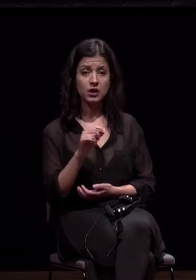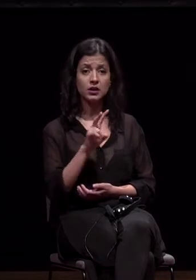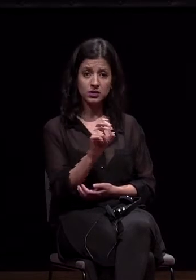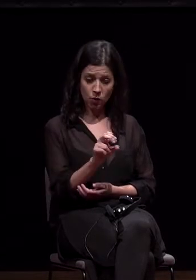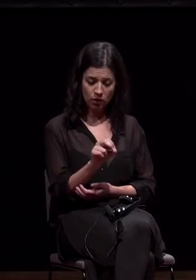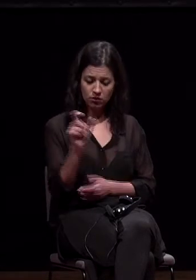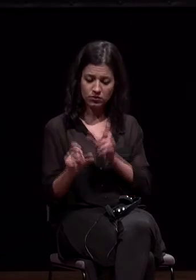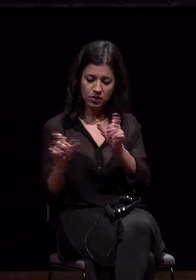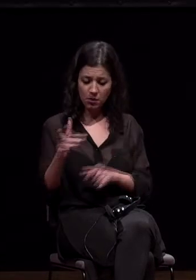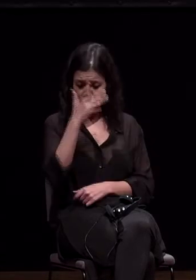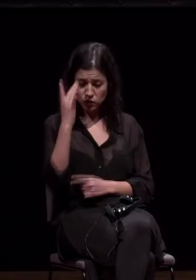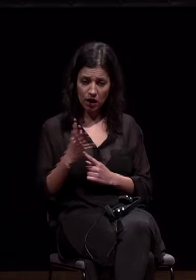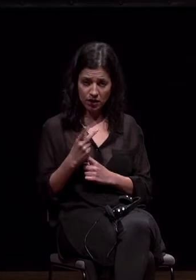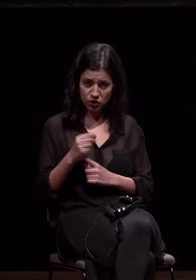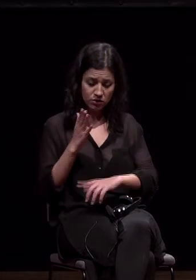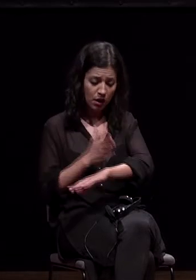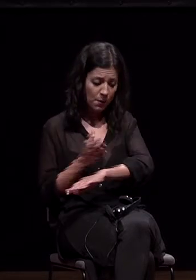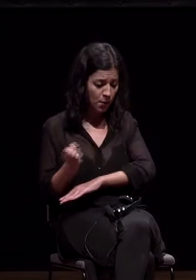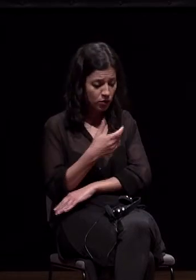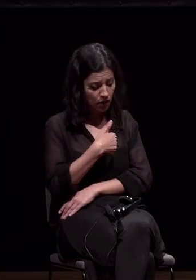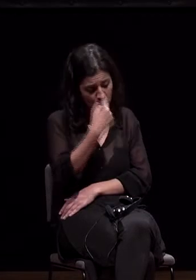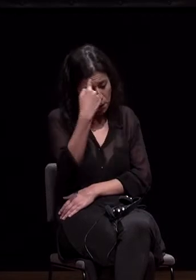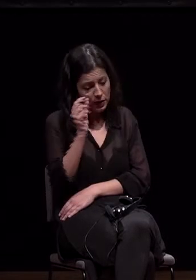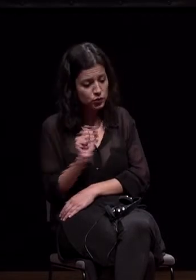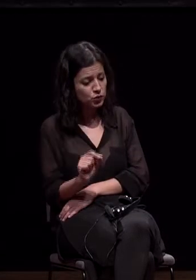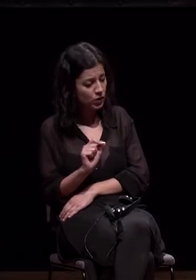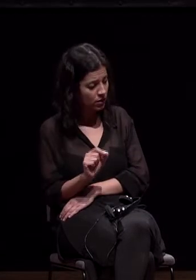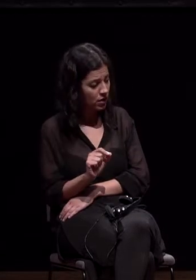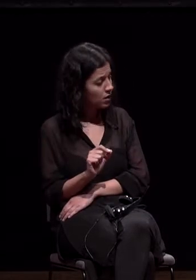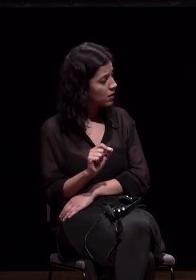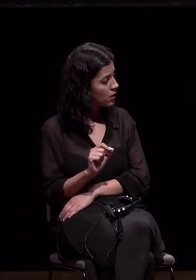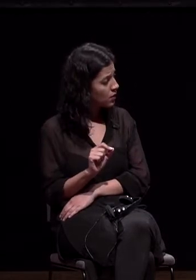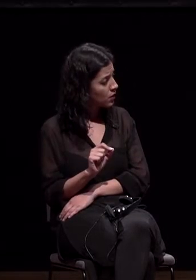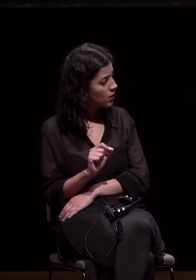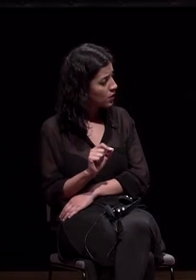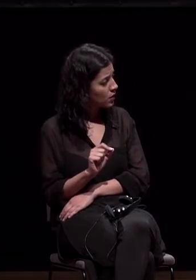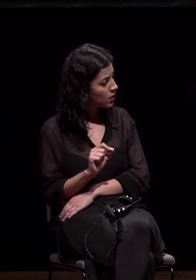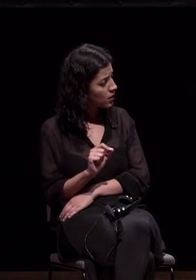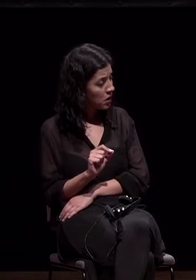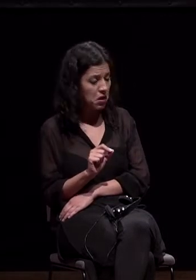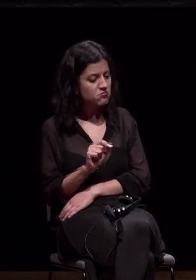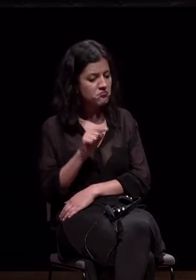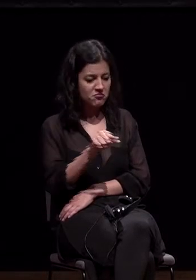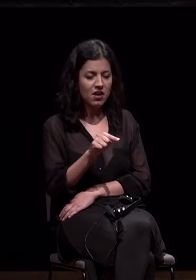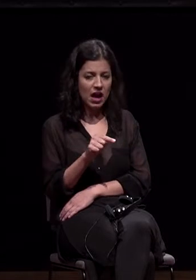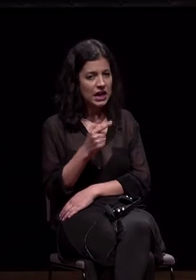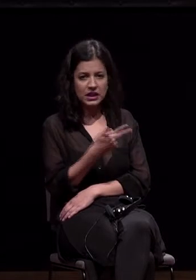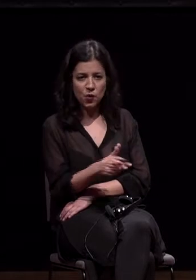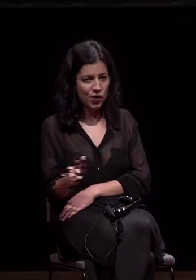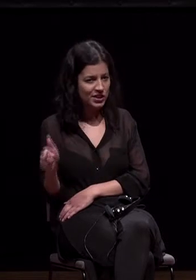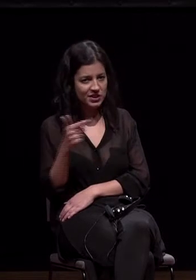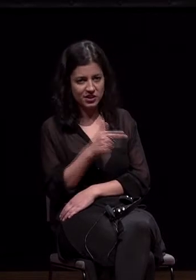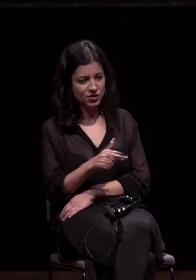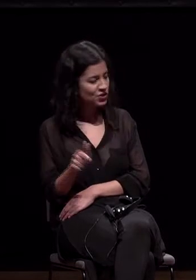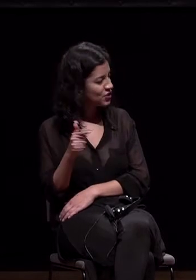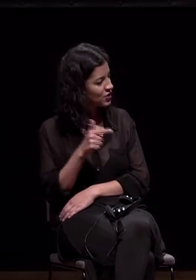artistas modernos. Yo creo que el desarrollismo en el arte como tal no existe, se identificó